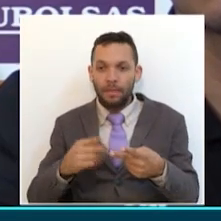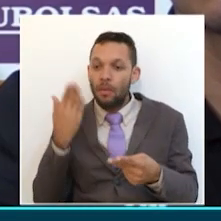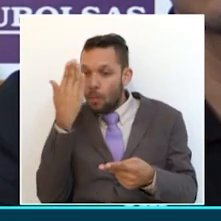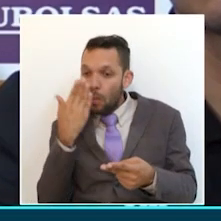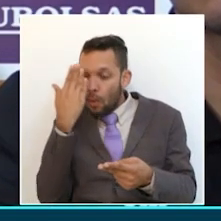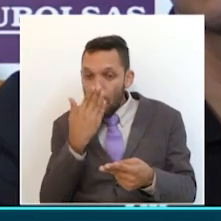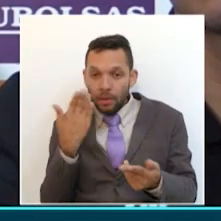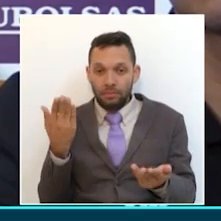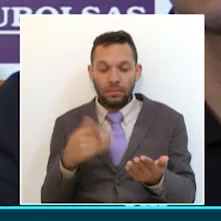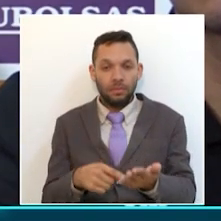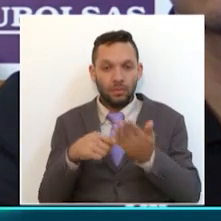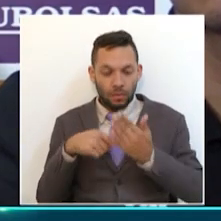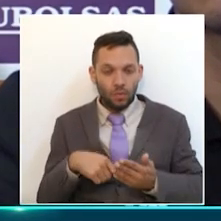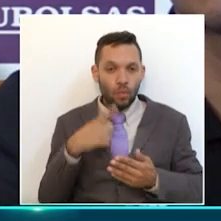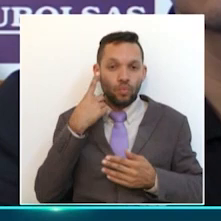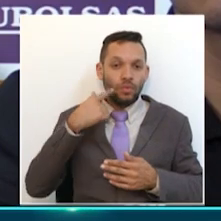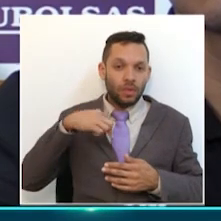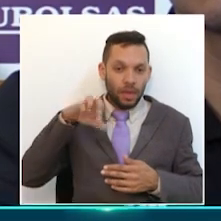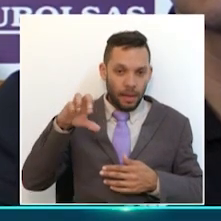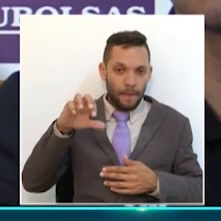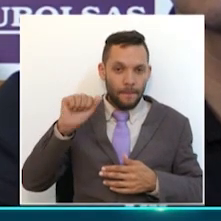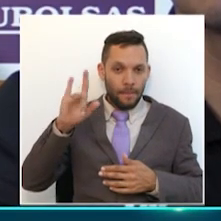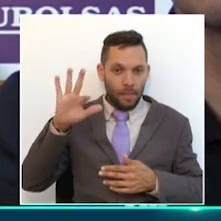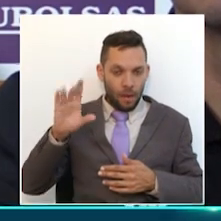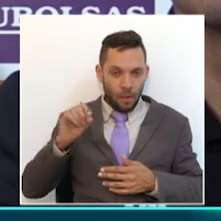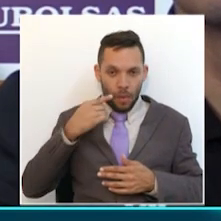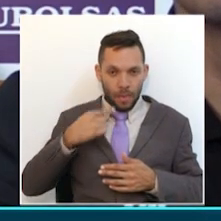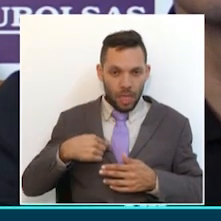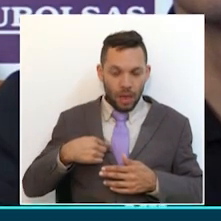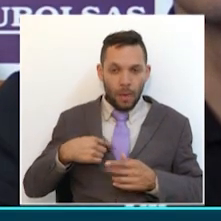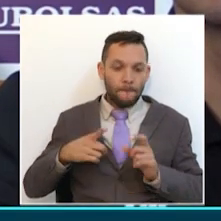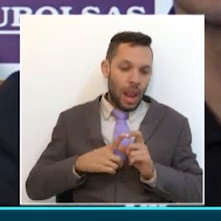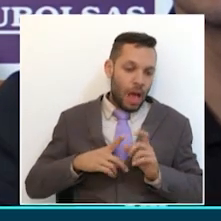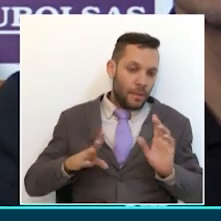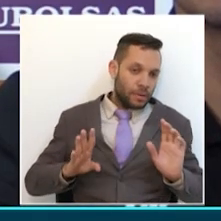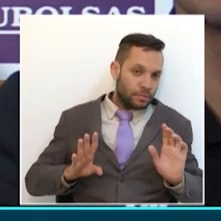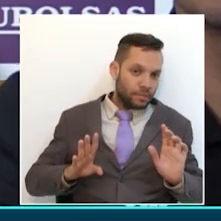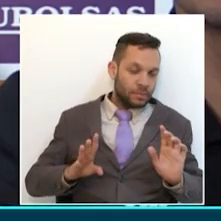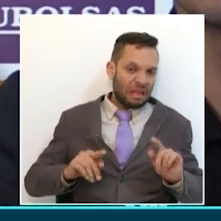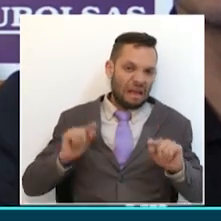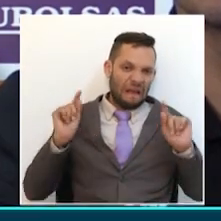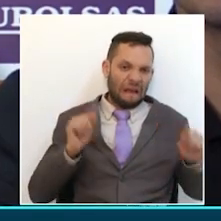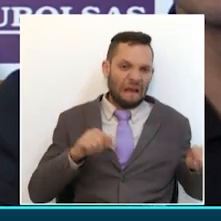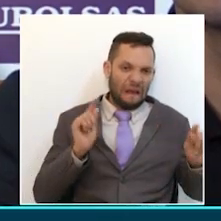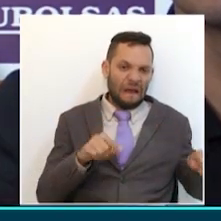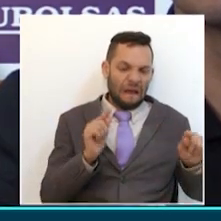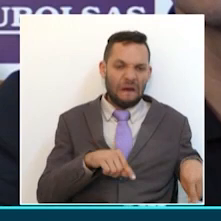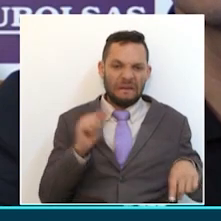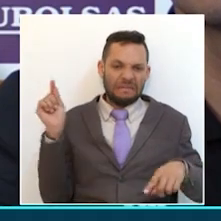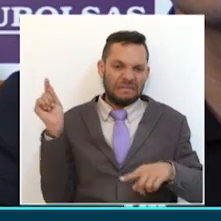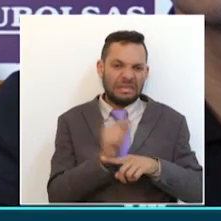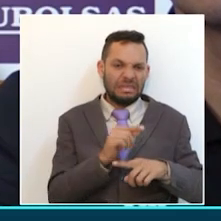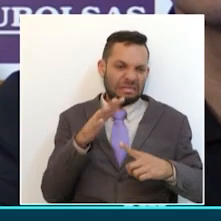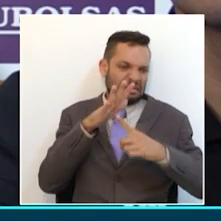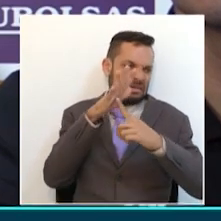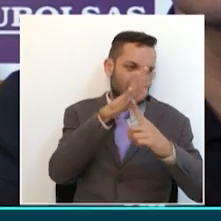¿sí? Un día Pablo, ¿sí?, no, dijeron que dijo una palabra, lo mancharon a él, ¿sí? Lo